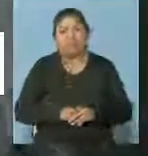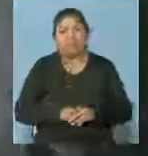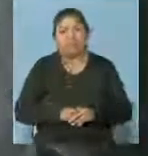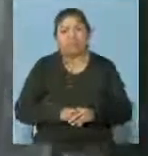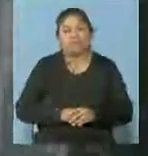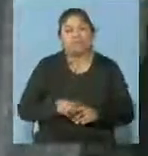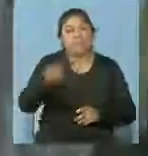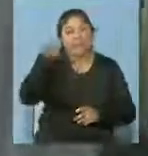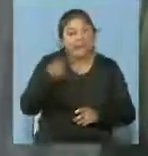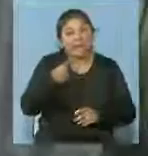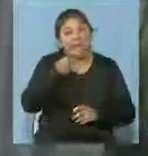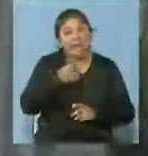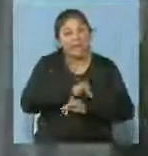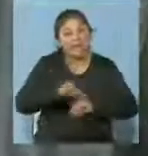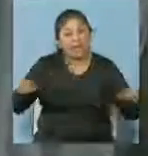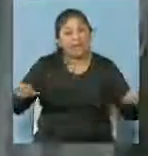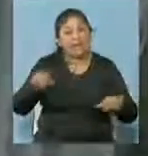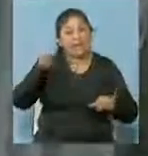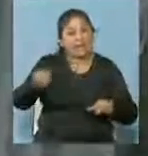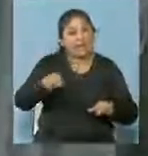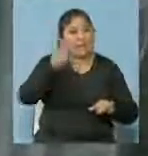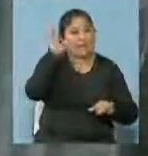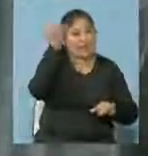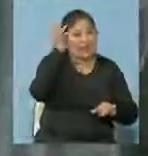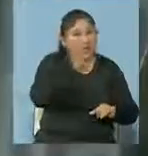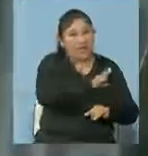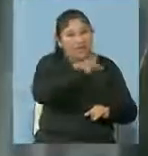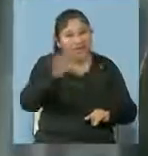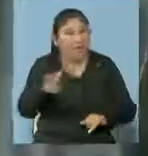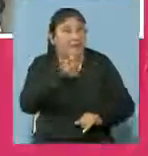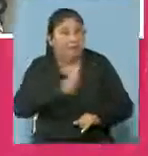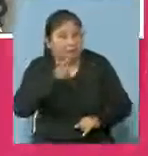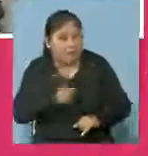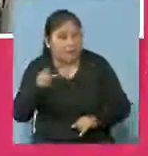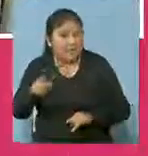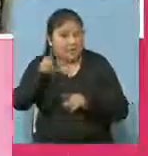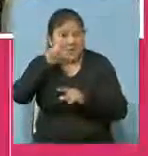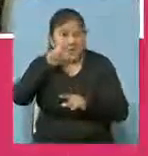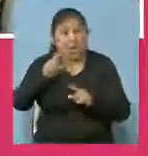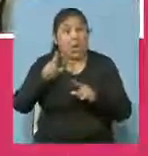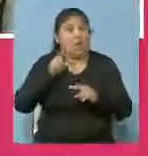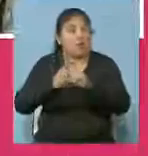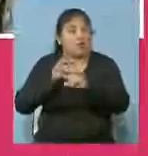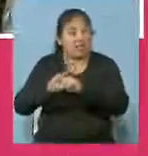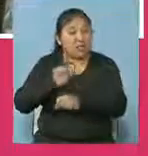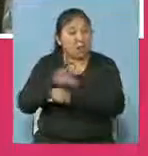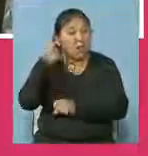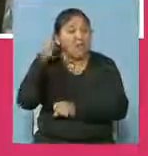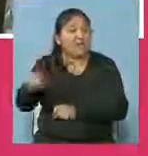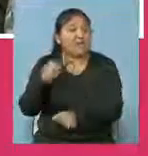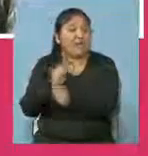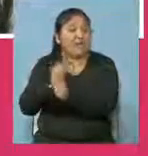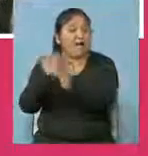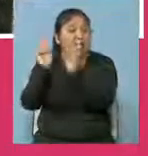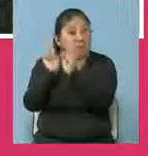en una primera oportunidad de que se había activado todo el protocolo por un posible caso de COVID, al ser de Abrapampa, el lugar de trabajo de este